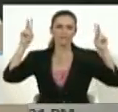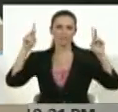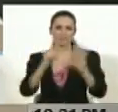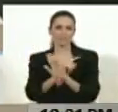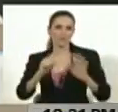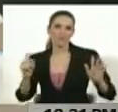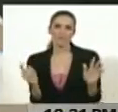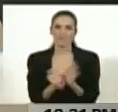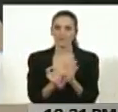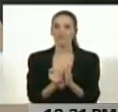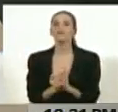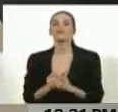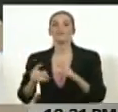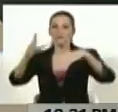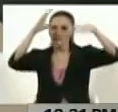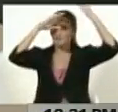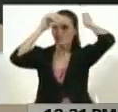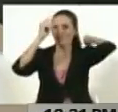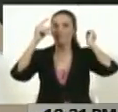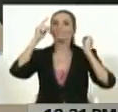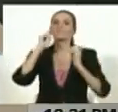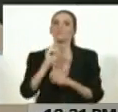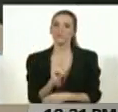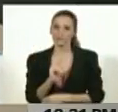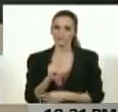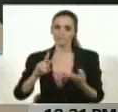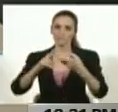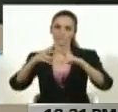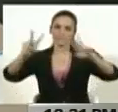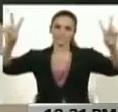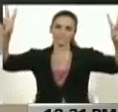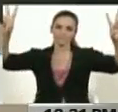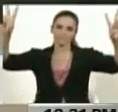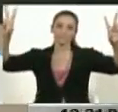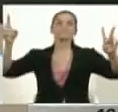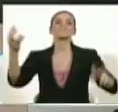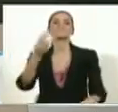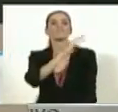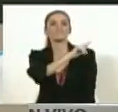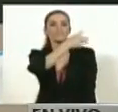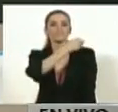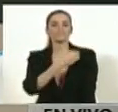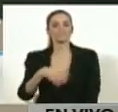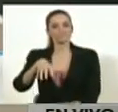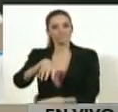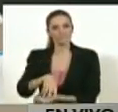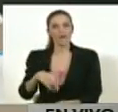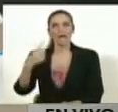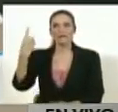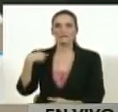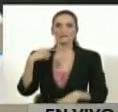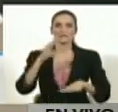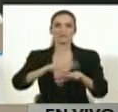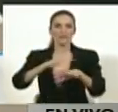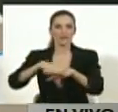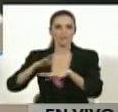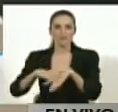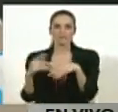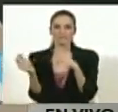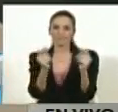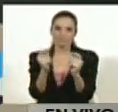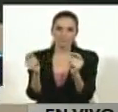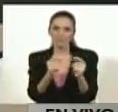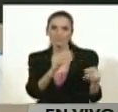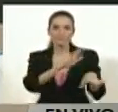contundente de la diplomacia bolivariana de paz el jefe de estado ayer llamó a un debate